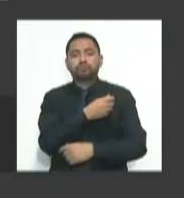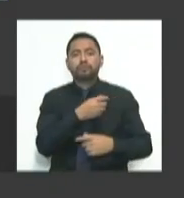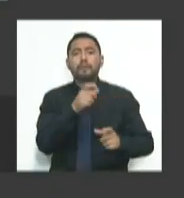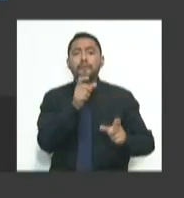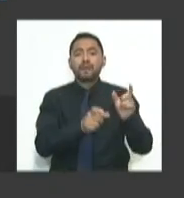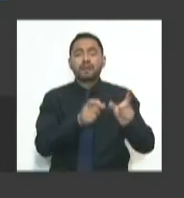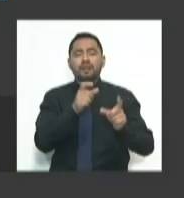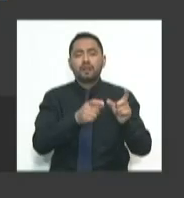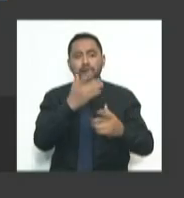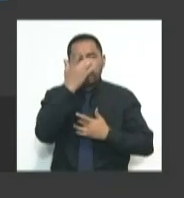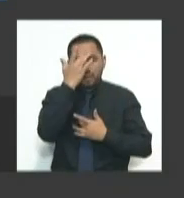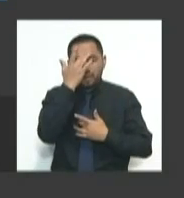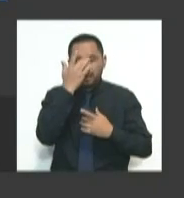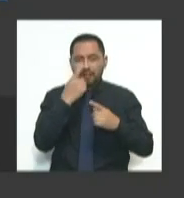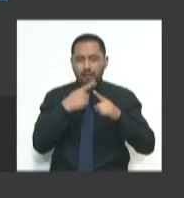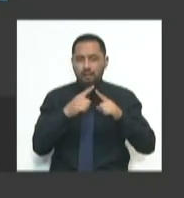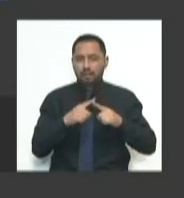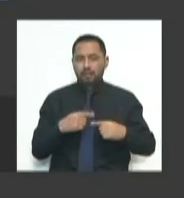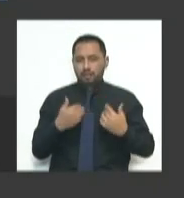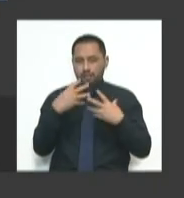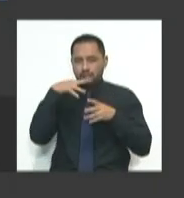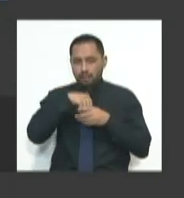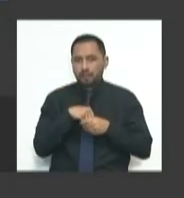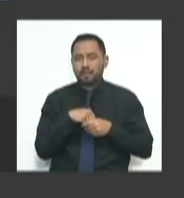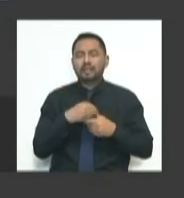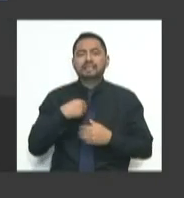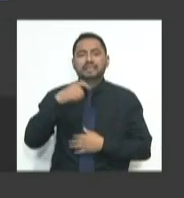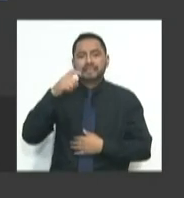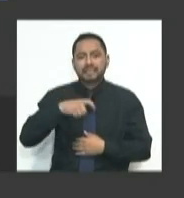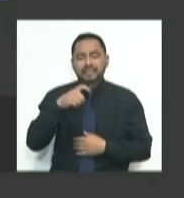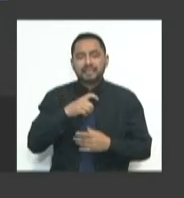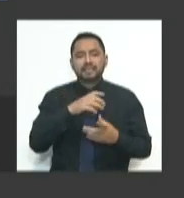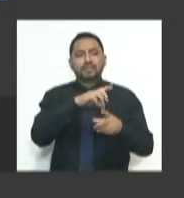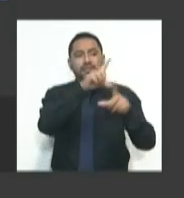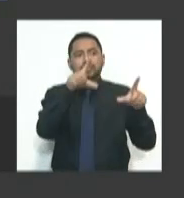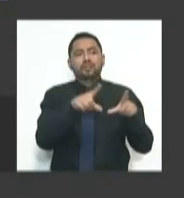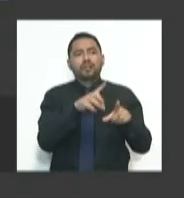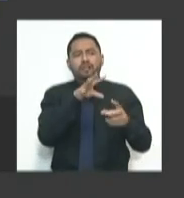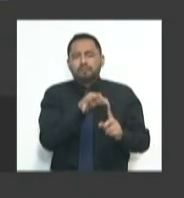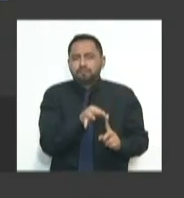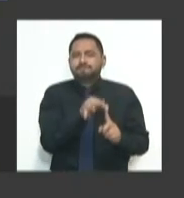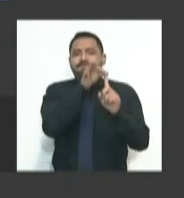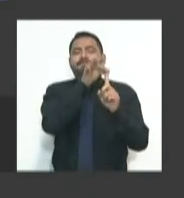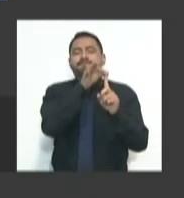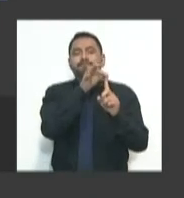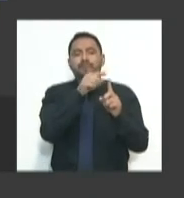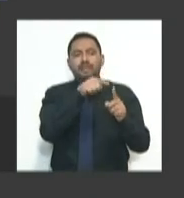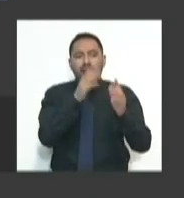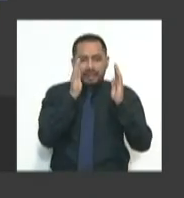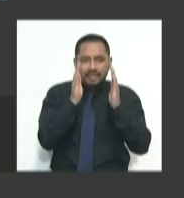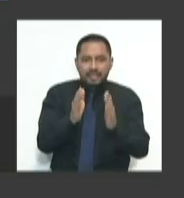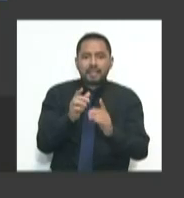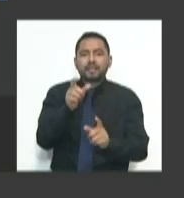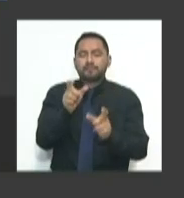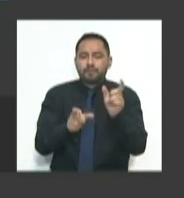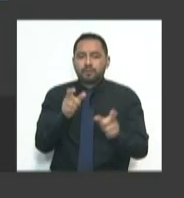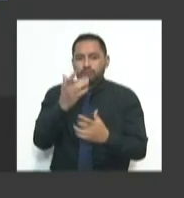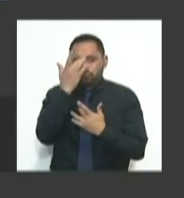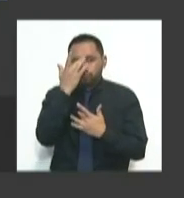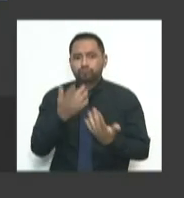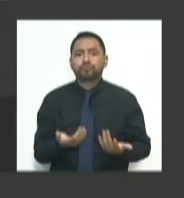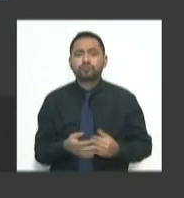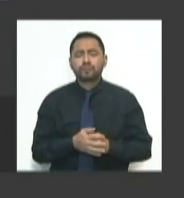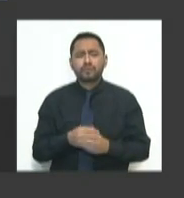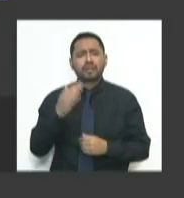vigilada no solamente desde fuera por los 33 millones de peruanos desde luego la sociedad civil en general sino también desde dentro como lo prometió ayer